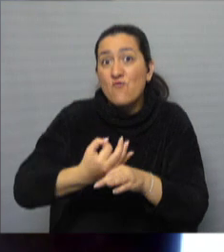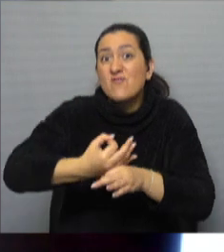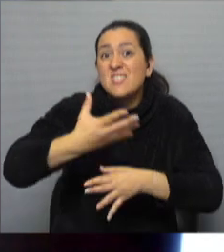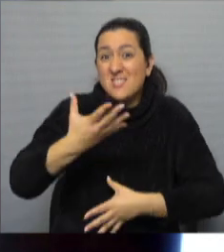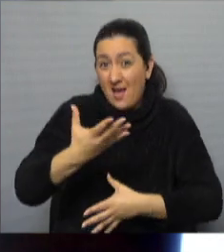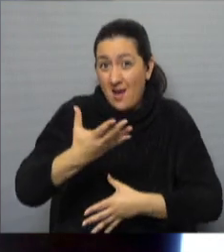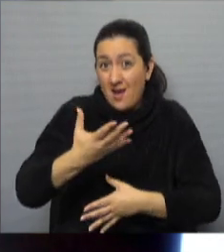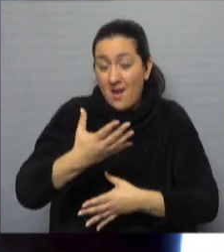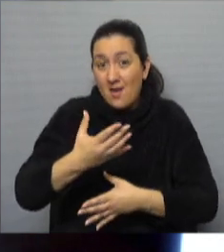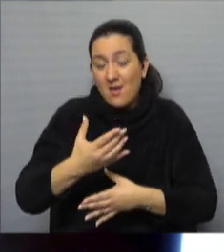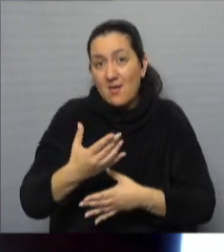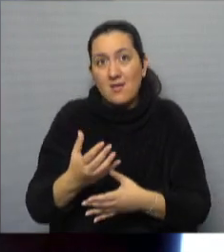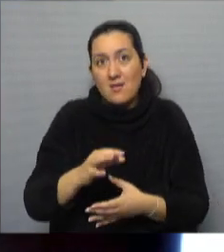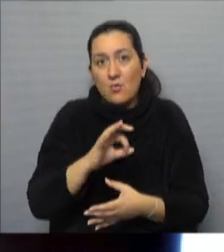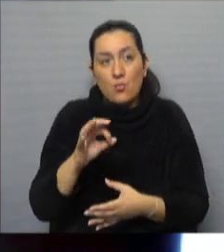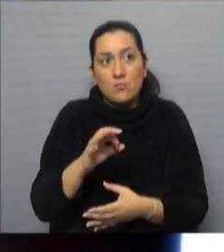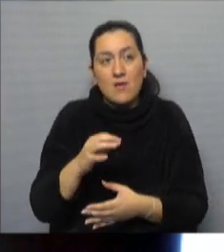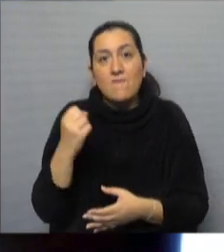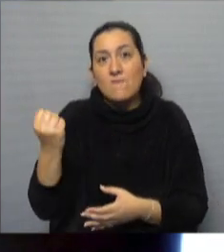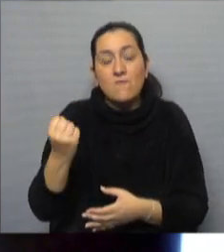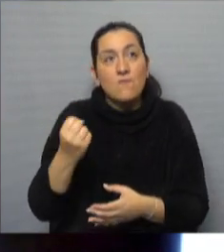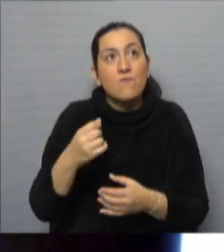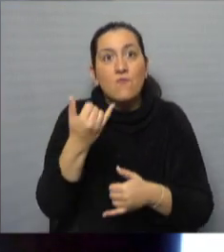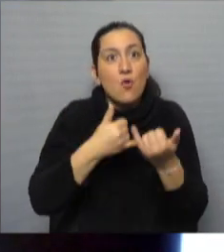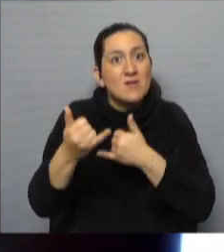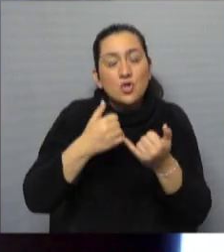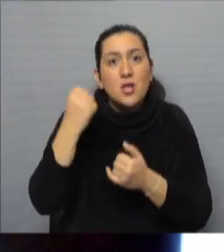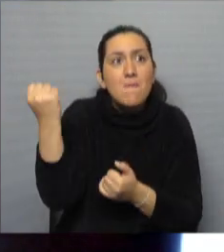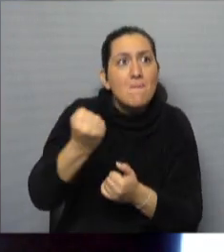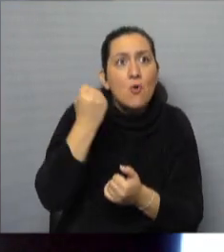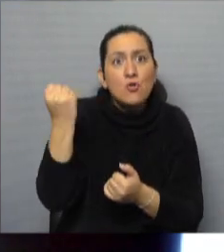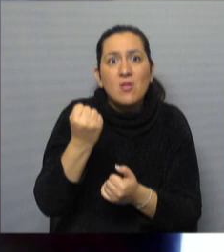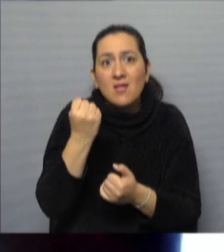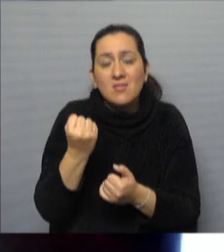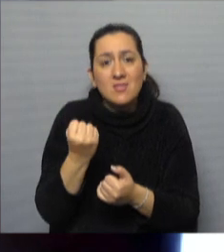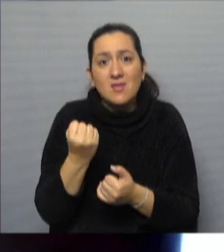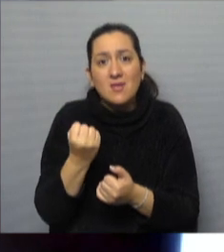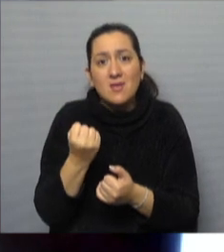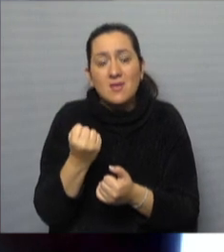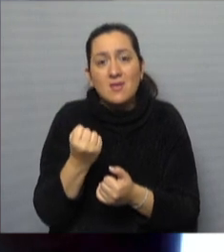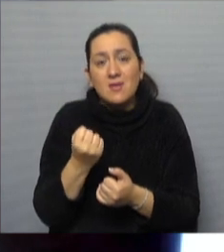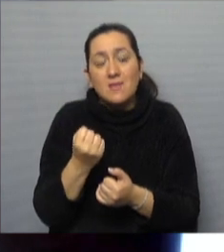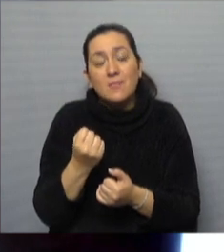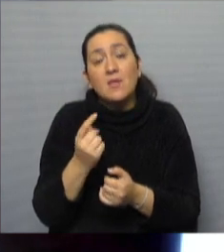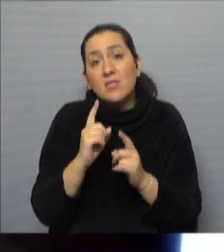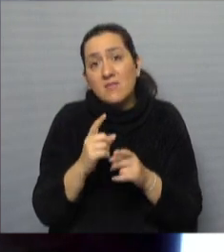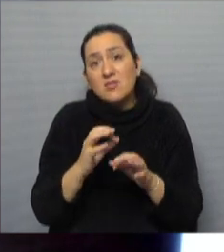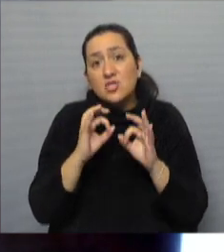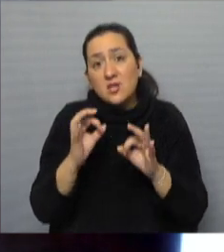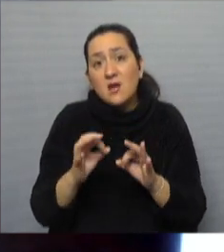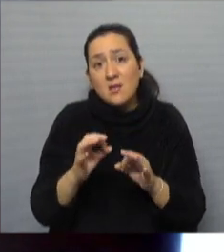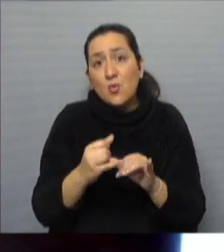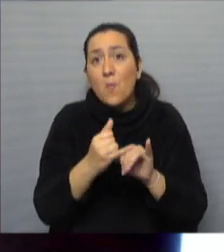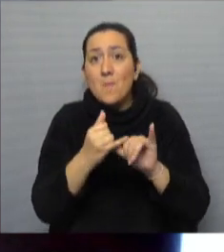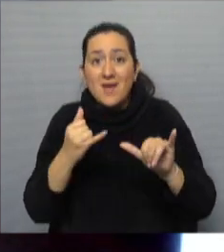banco república o de alguna entidad que no se dé una cuenta que no sea de oficial del banco